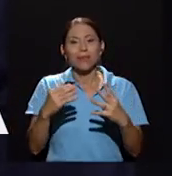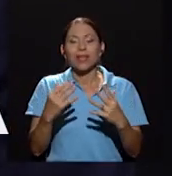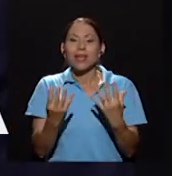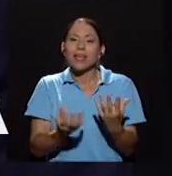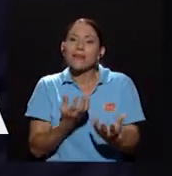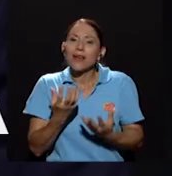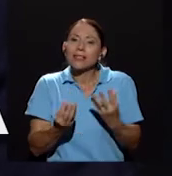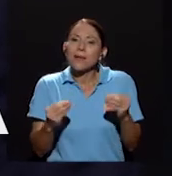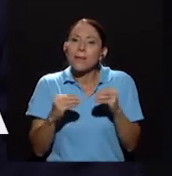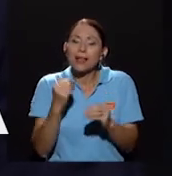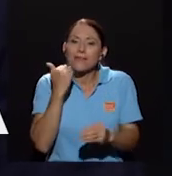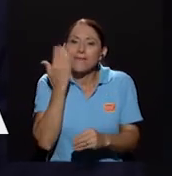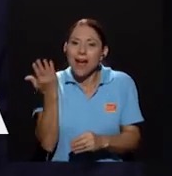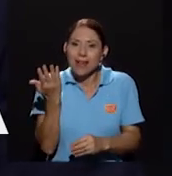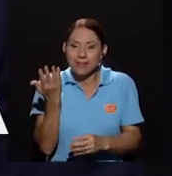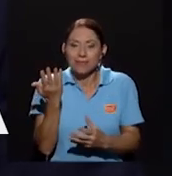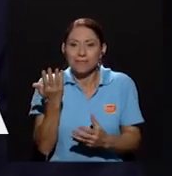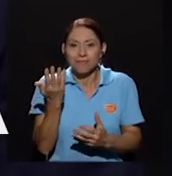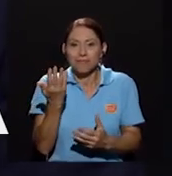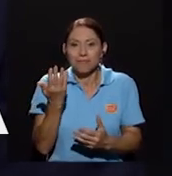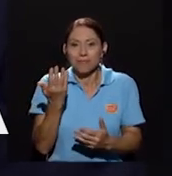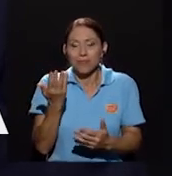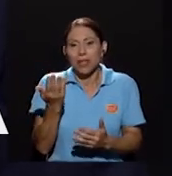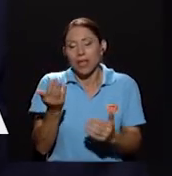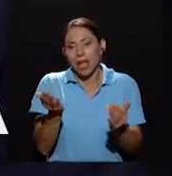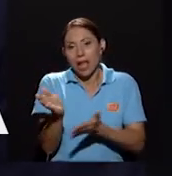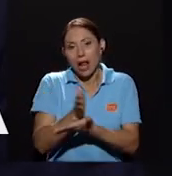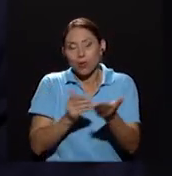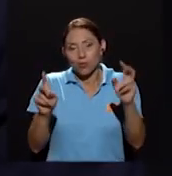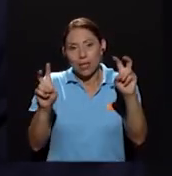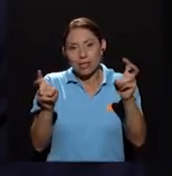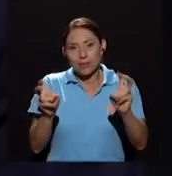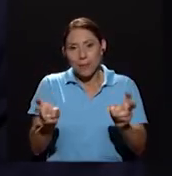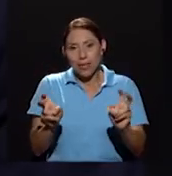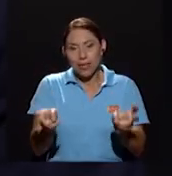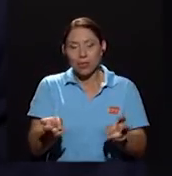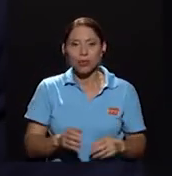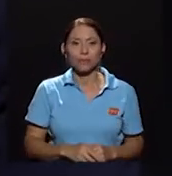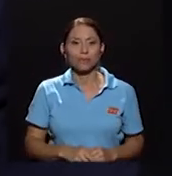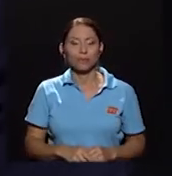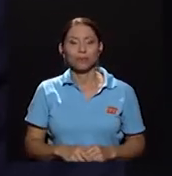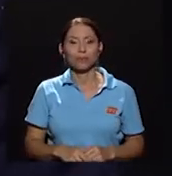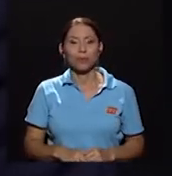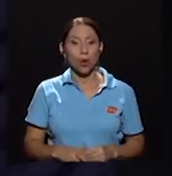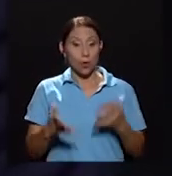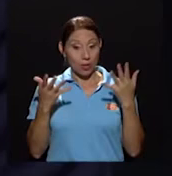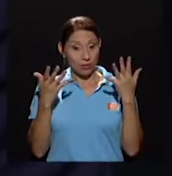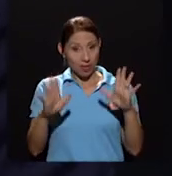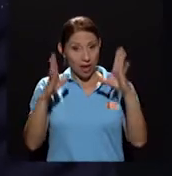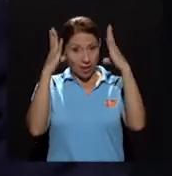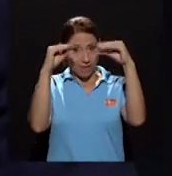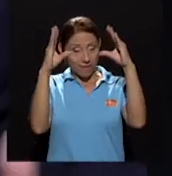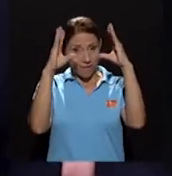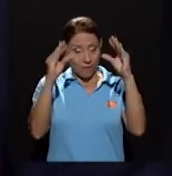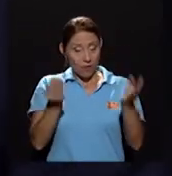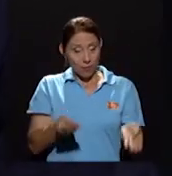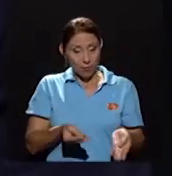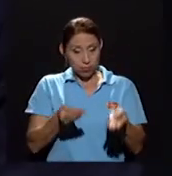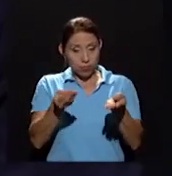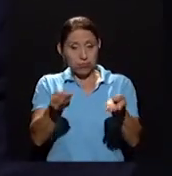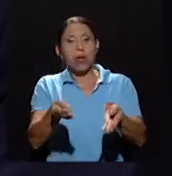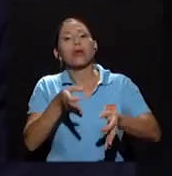más fácil dentro de algunos aspectos una vez que se presenta el informe los